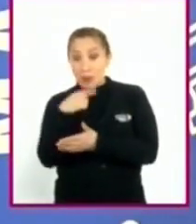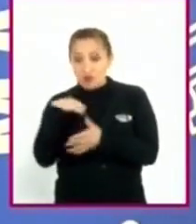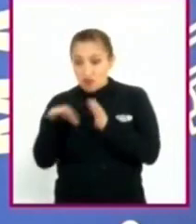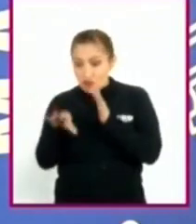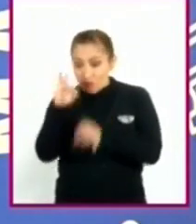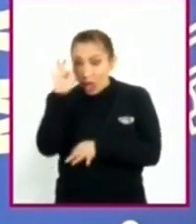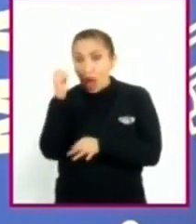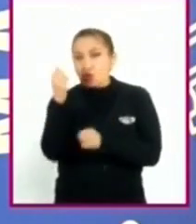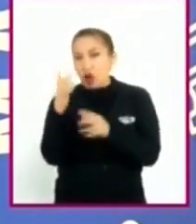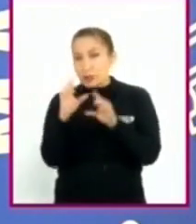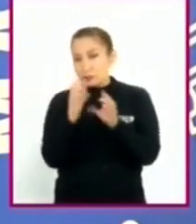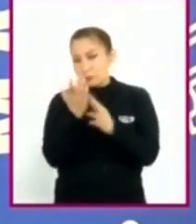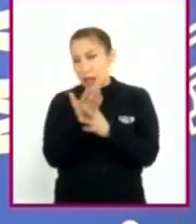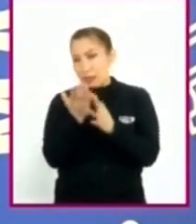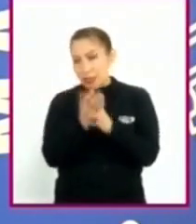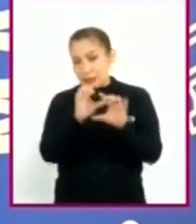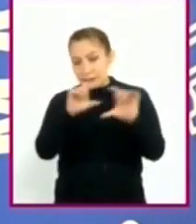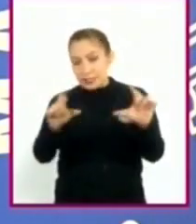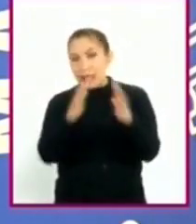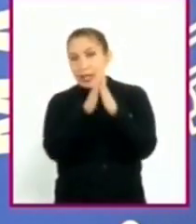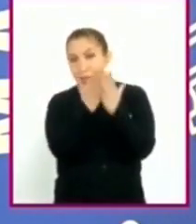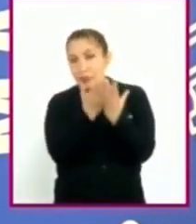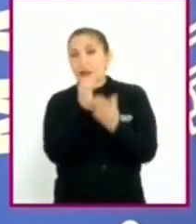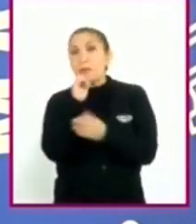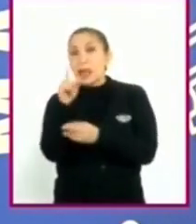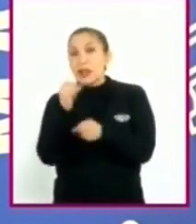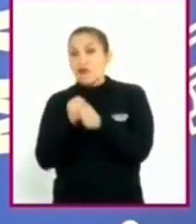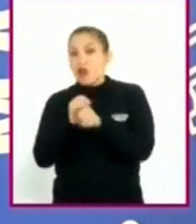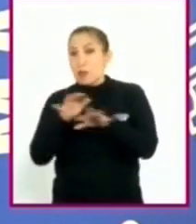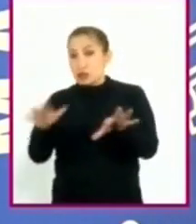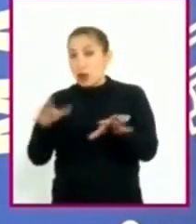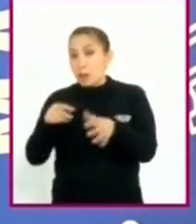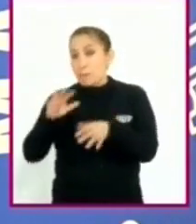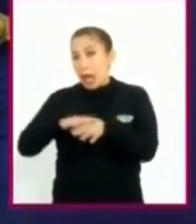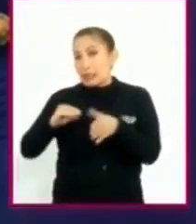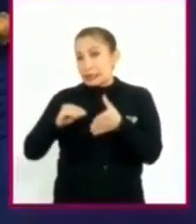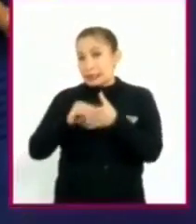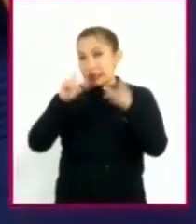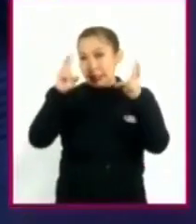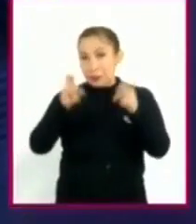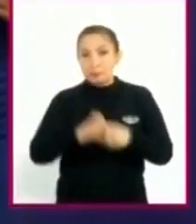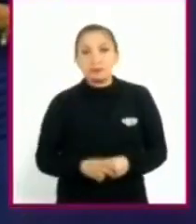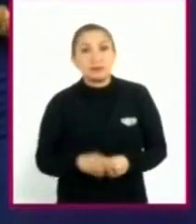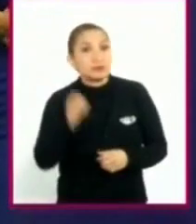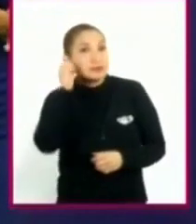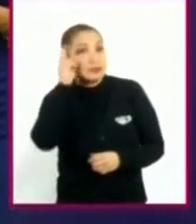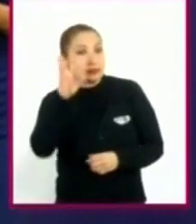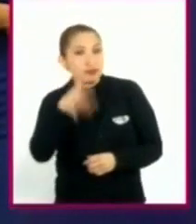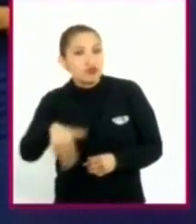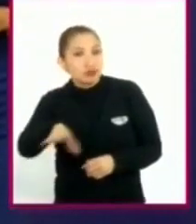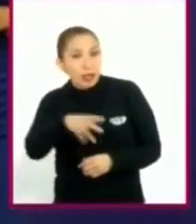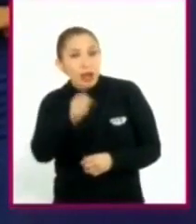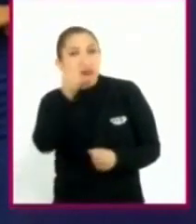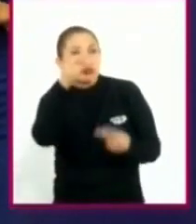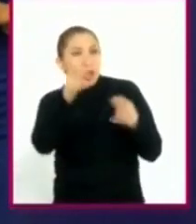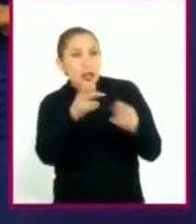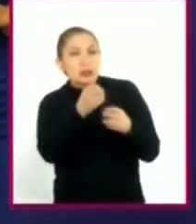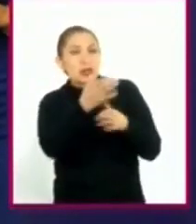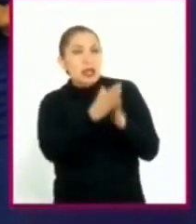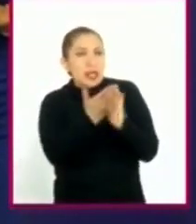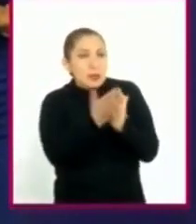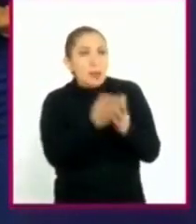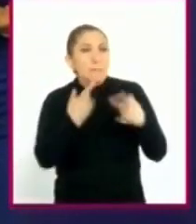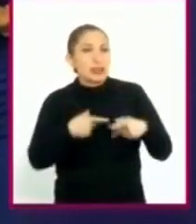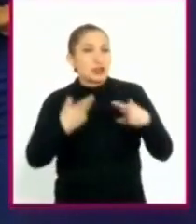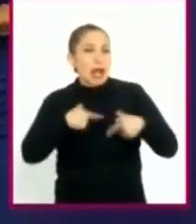encontrarán algunos fragmentos de obras, así como información complementaria del tema. No olviden buscar algunas obras de